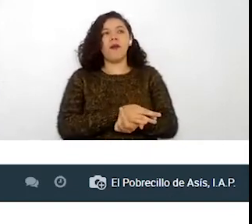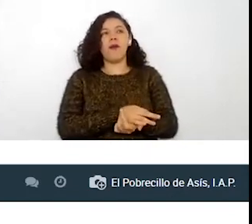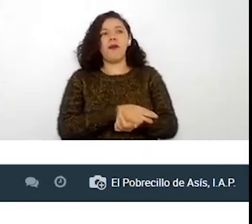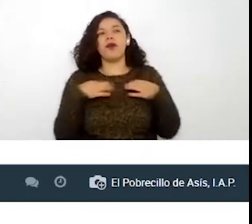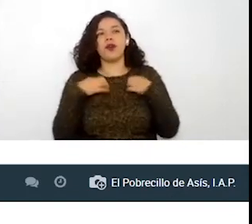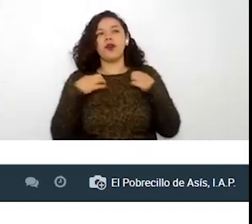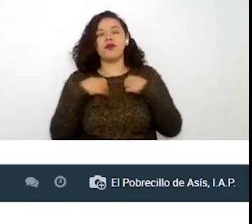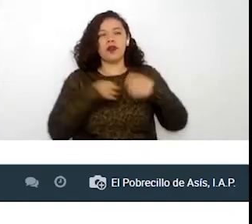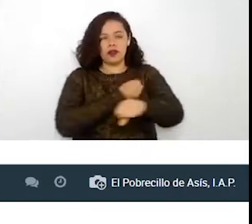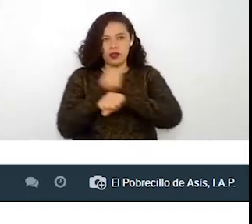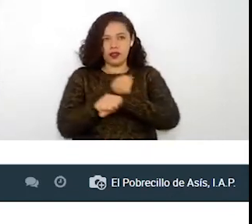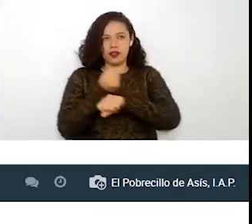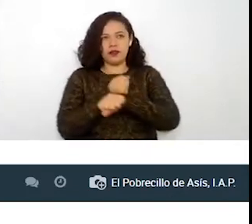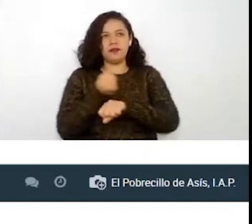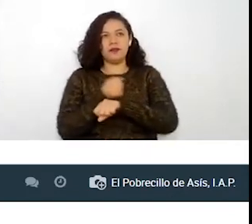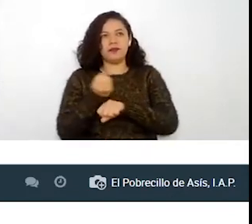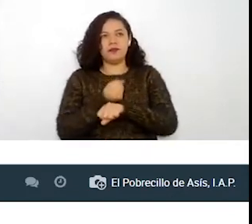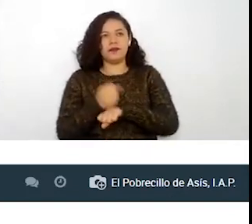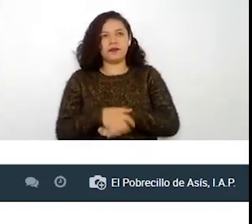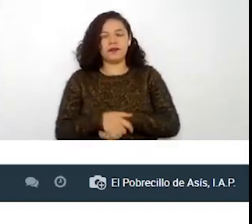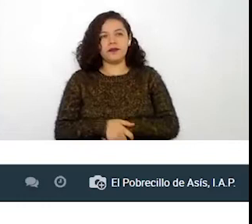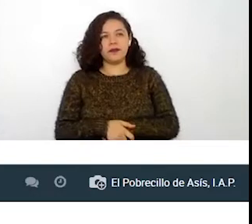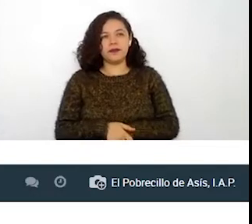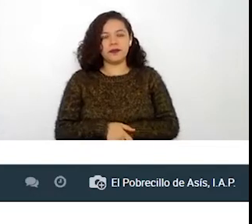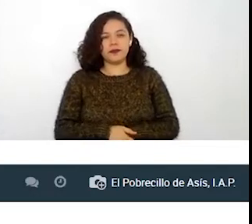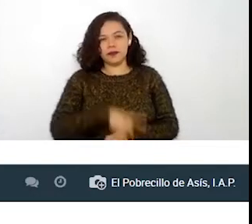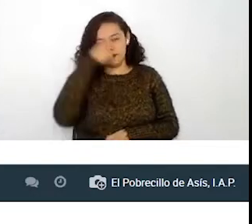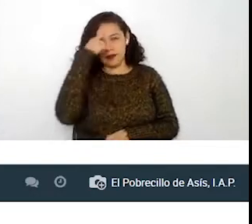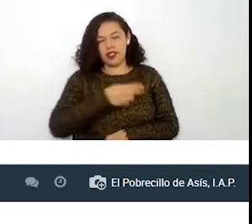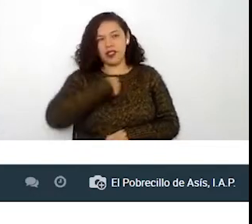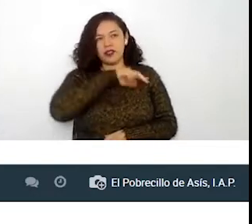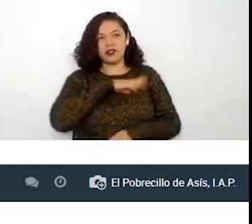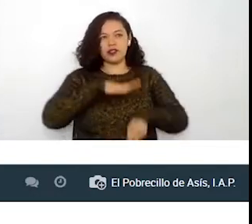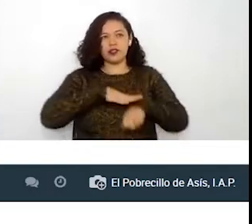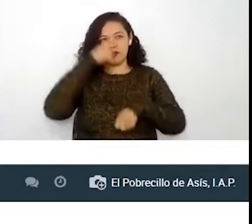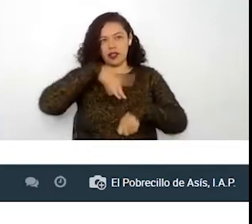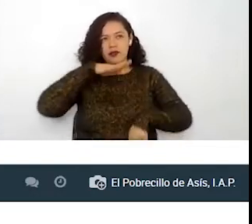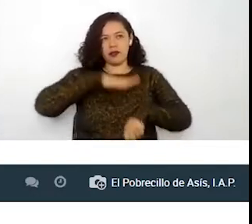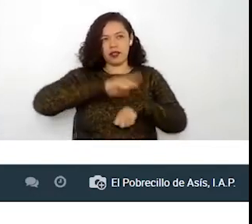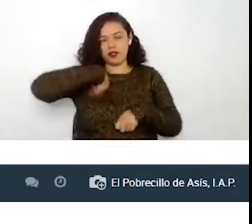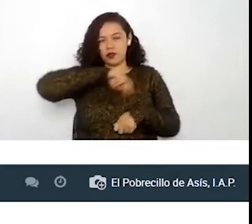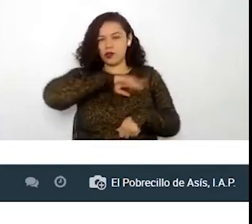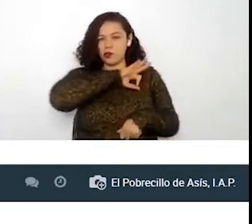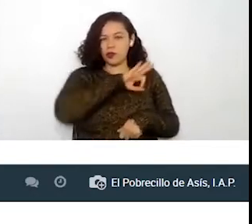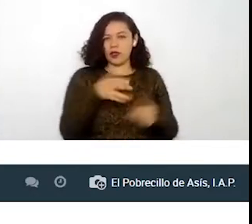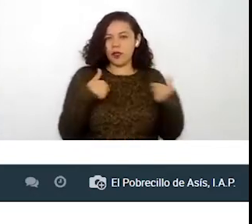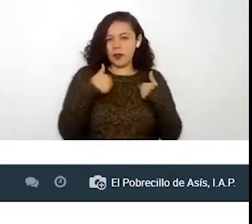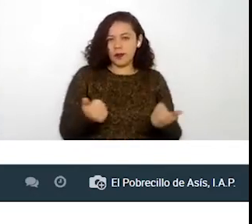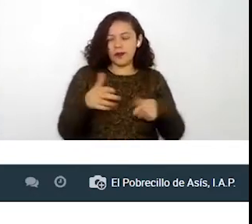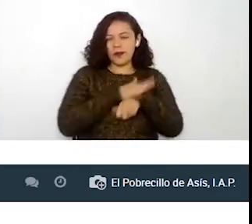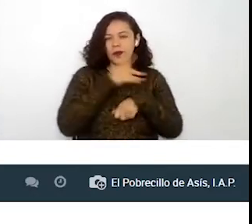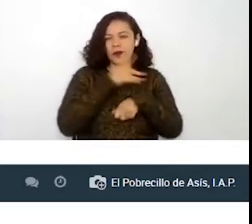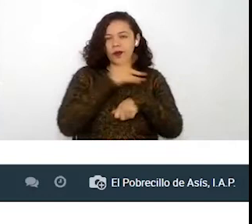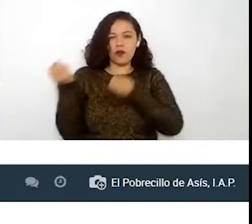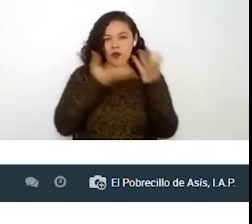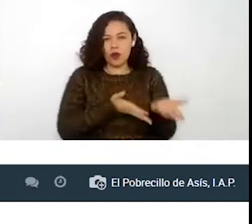también para ustedes va a ser más fácil contabilizarlo para nosotros digamos que poder comprender el Por qué están dando esa cantidad